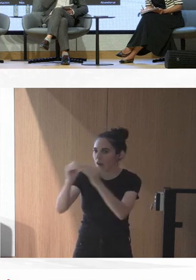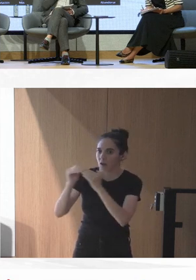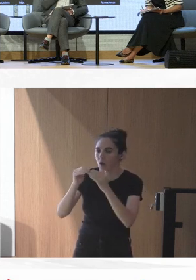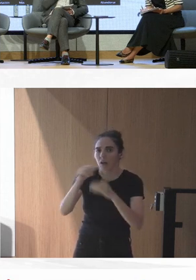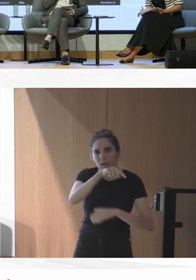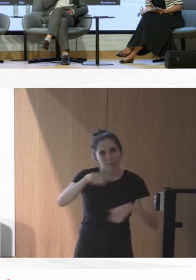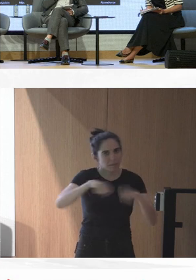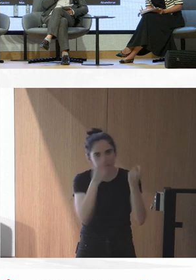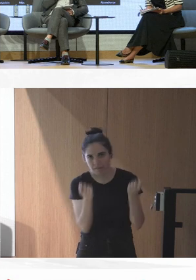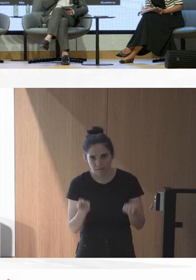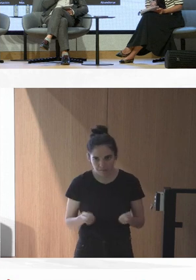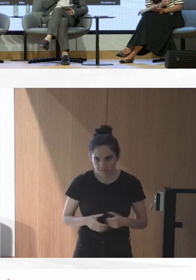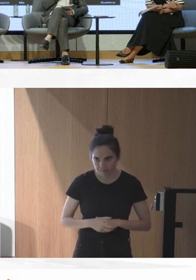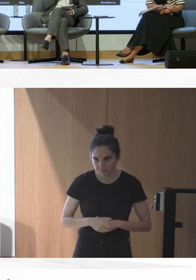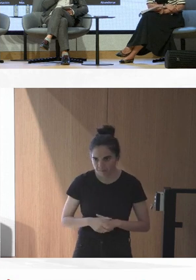demás.